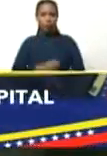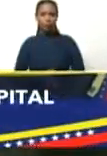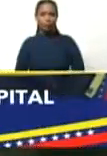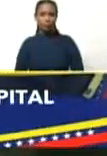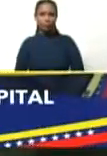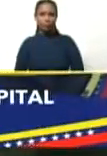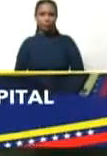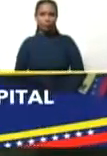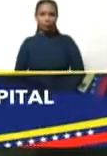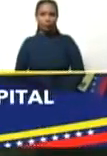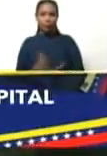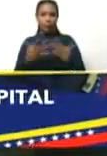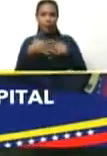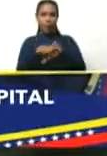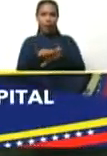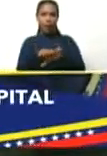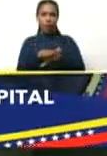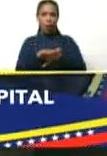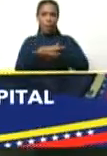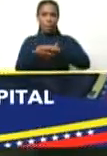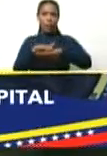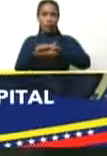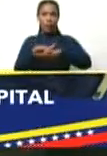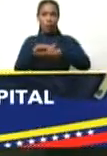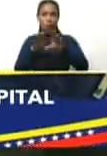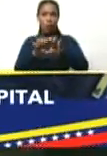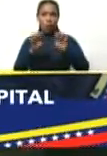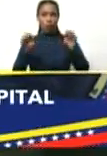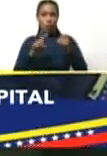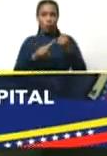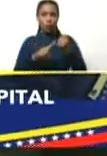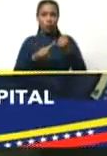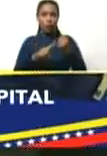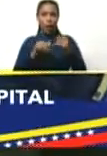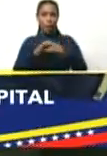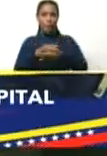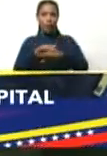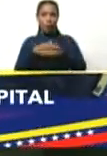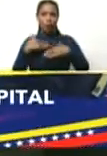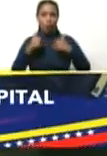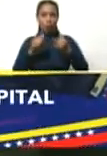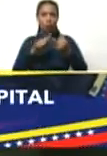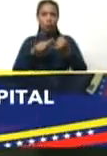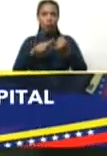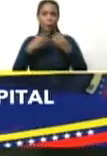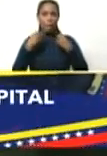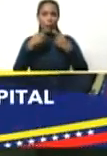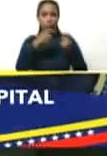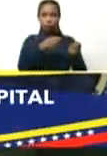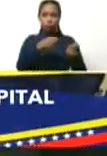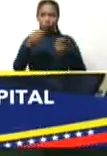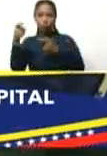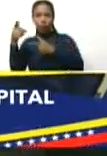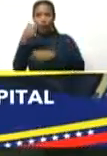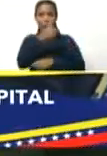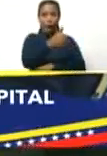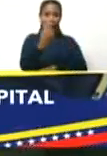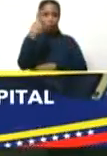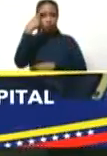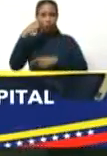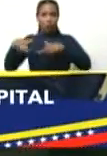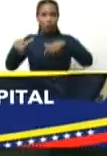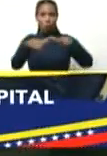cívico-militar-policial, integrado el Ministerio de Educación, el Ministerio de Salud, para llevar a cada uno de los